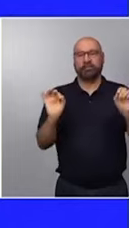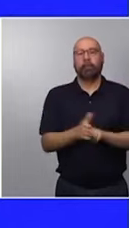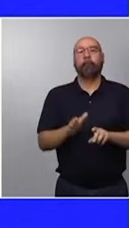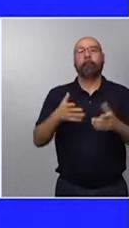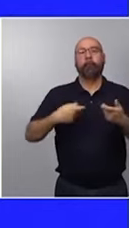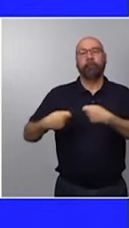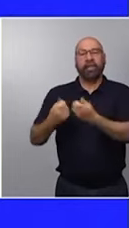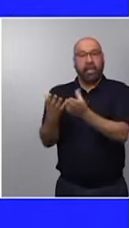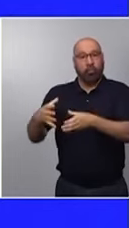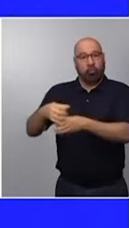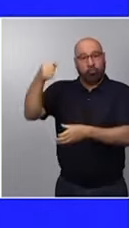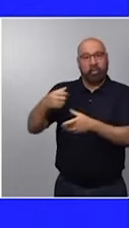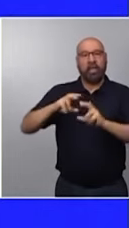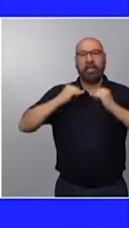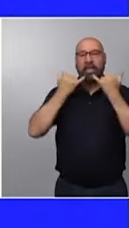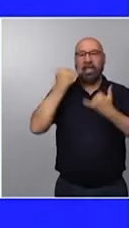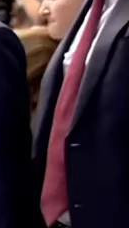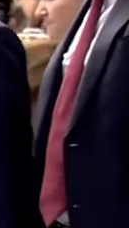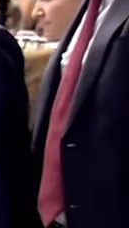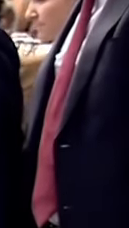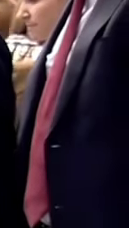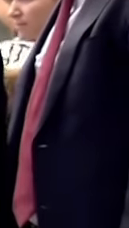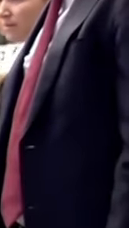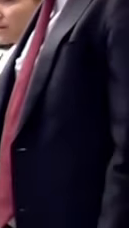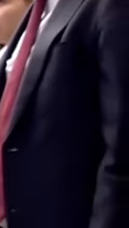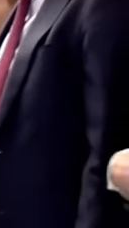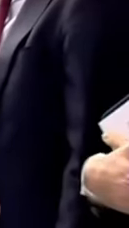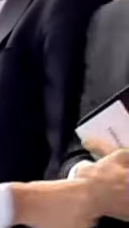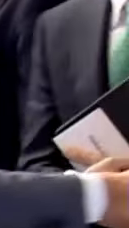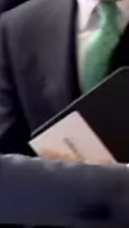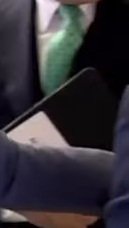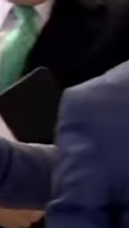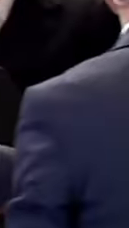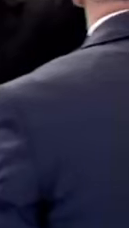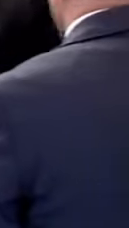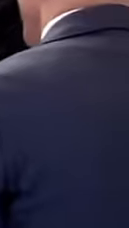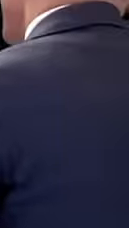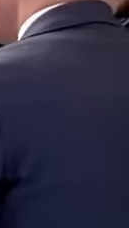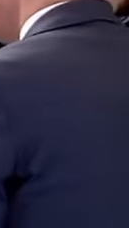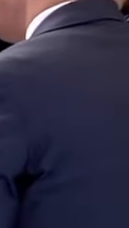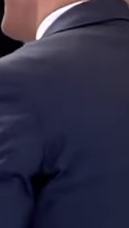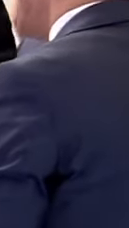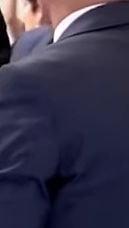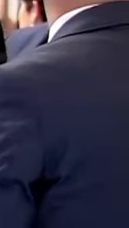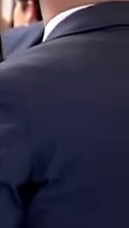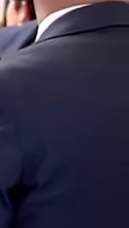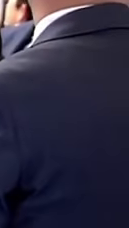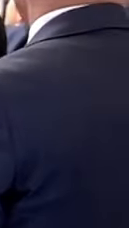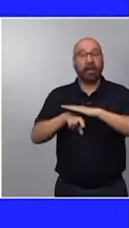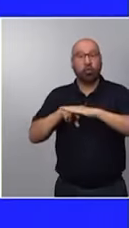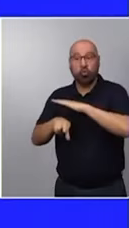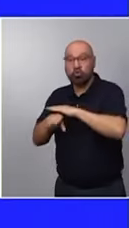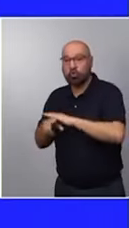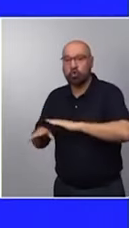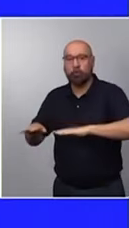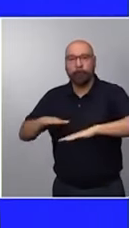de Telefónica. Es decir, bueno, ya ha habido una importante revalorización que seguro que muchos de los accionistas habrán salido diciendo, bueno, pues ya ha hecho caja,